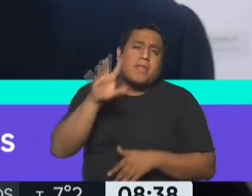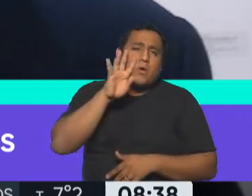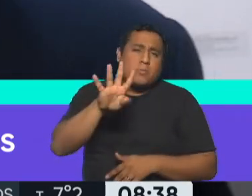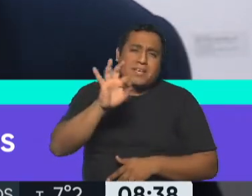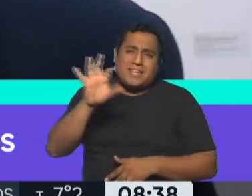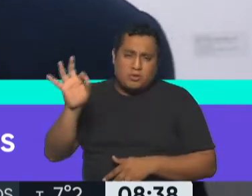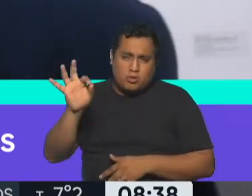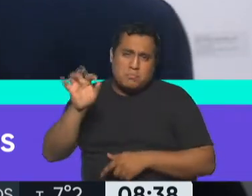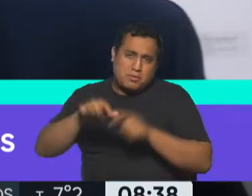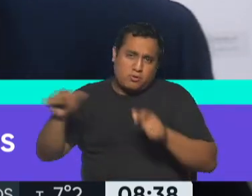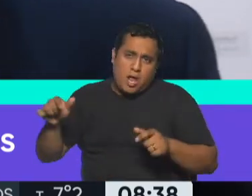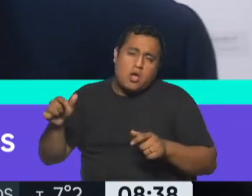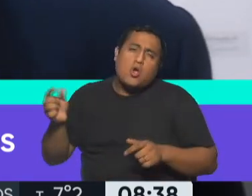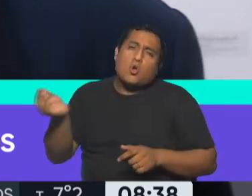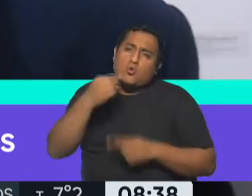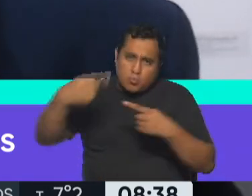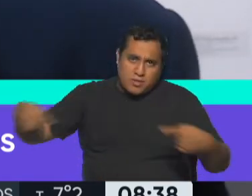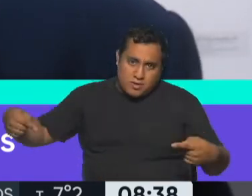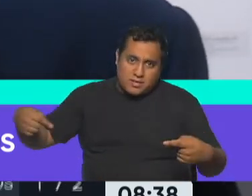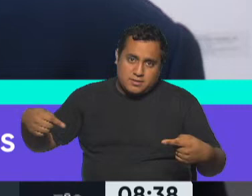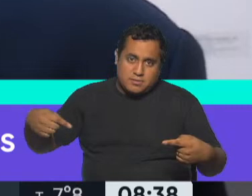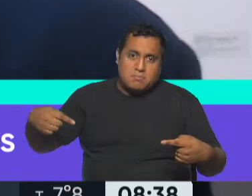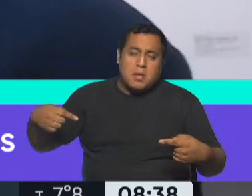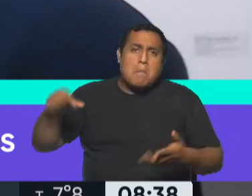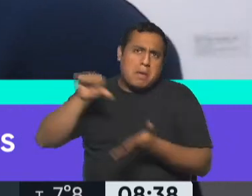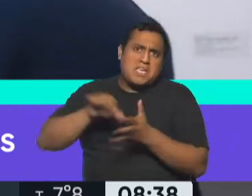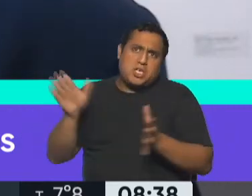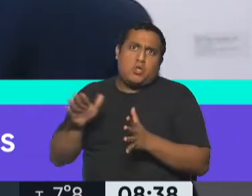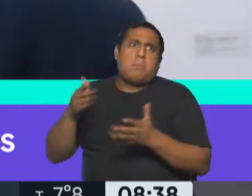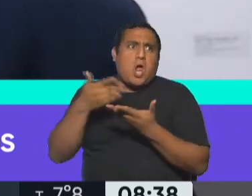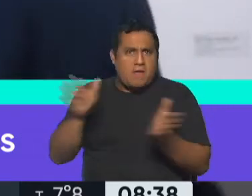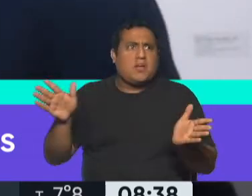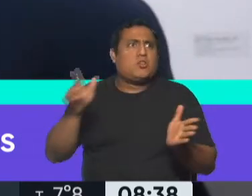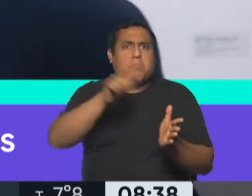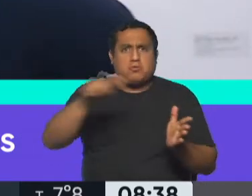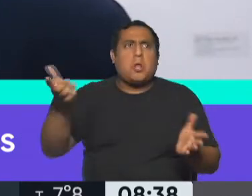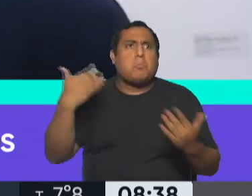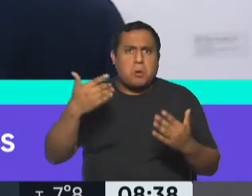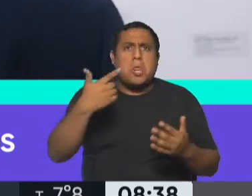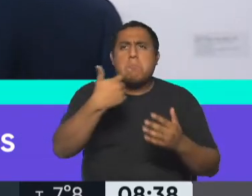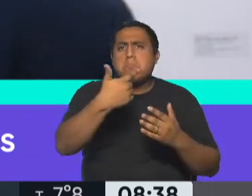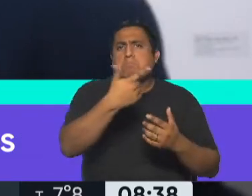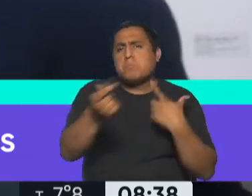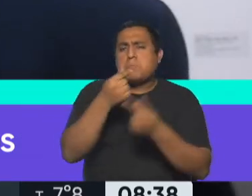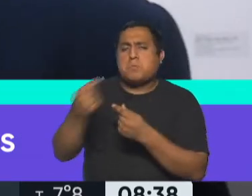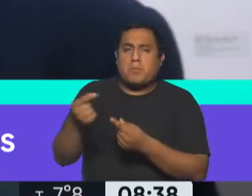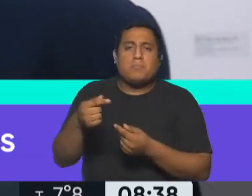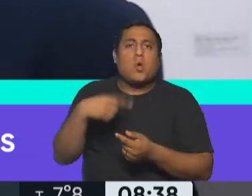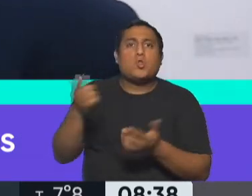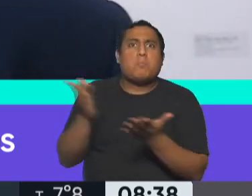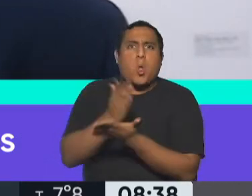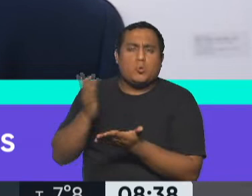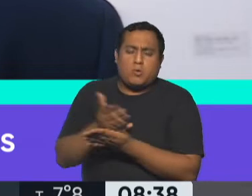de consumidores. Es un país pequeño, pero abierto a 4.500 millones de consumidores. Y sin duda, productores